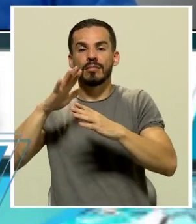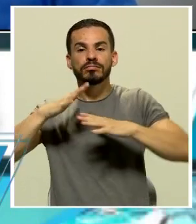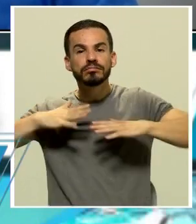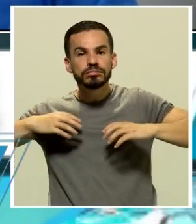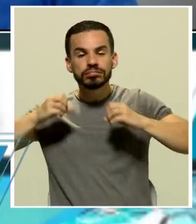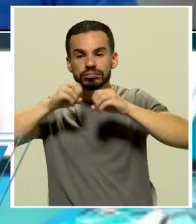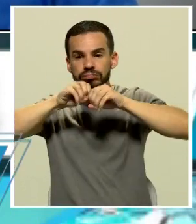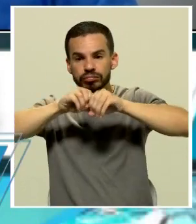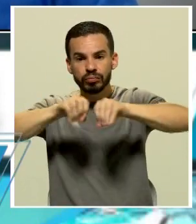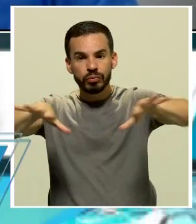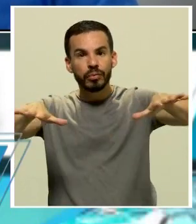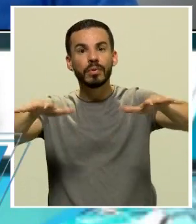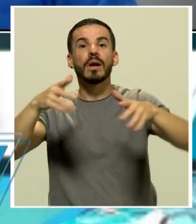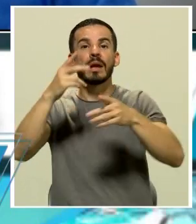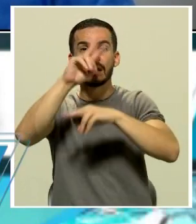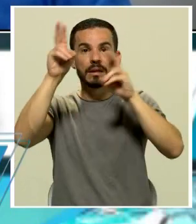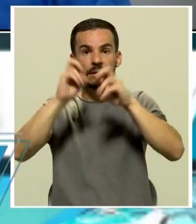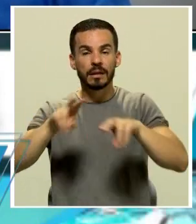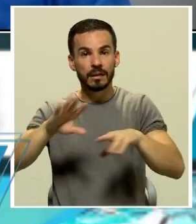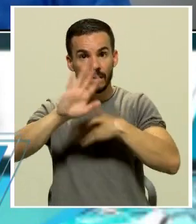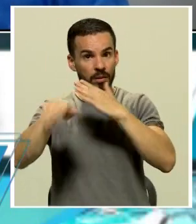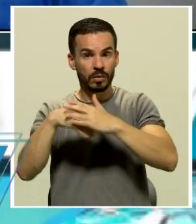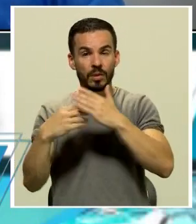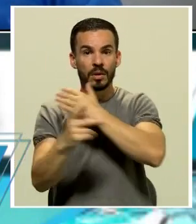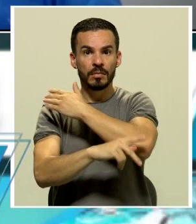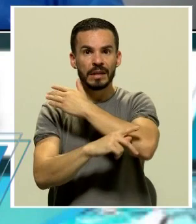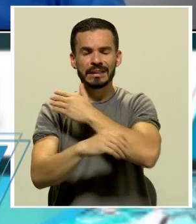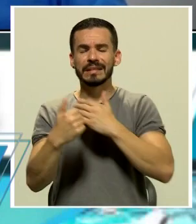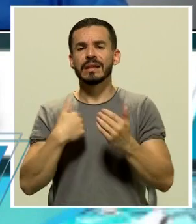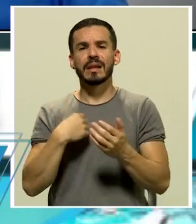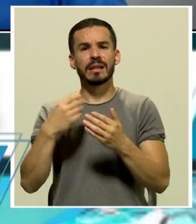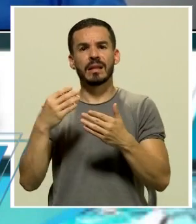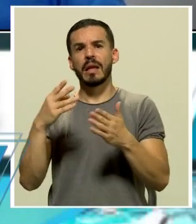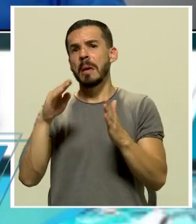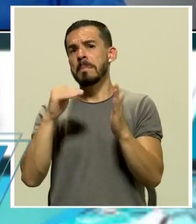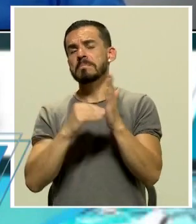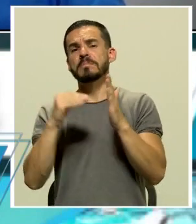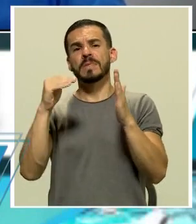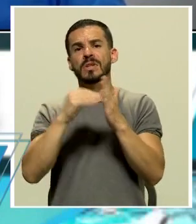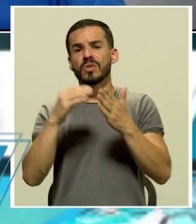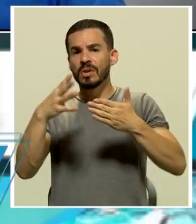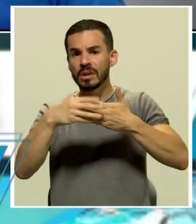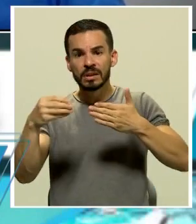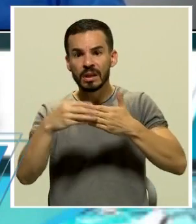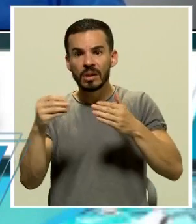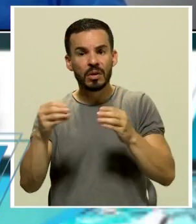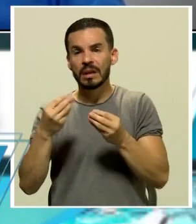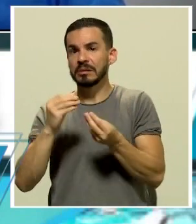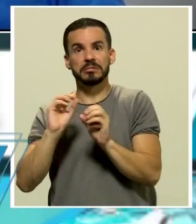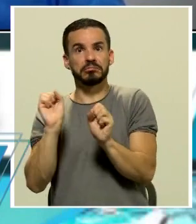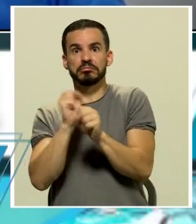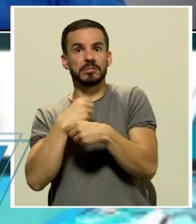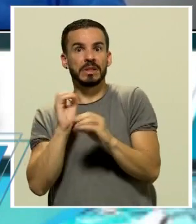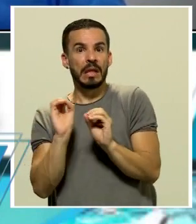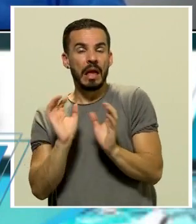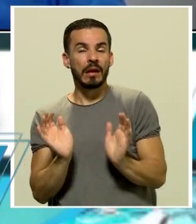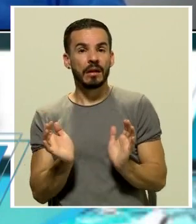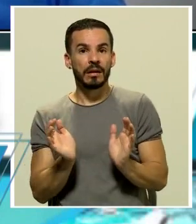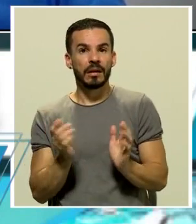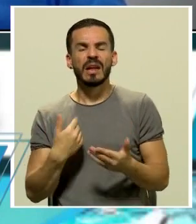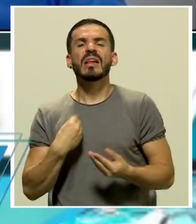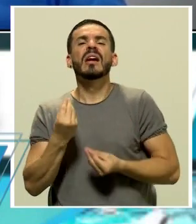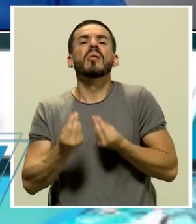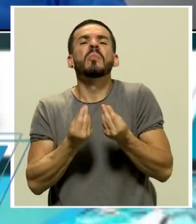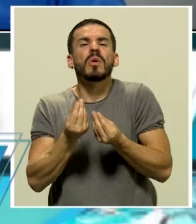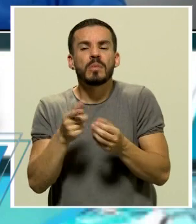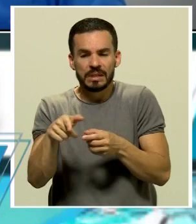el acceso a Internet y que tiene millones de dólares sin ejecutar. ¿Qué podríamos